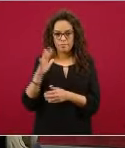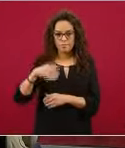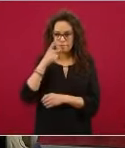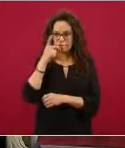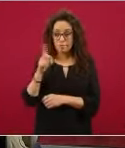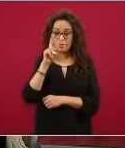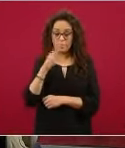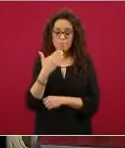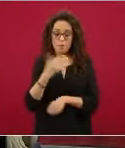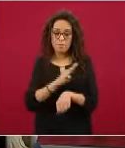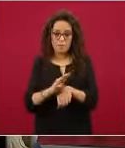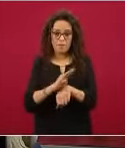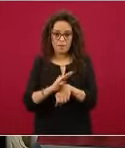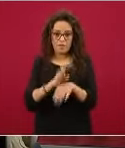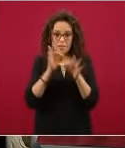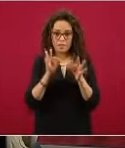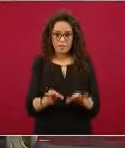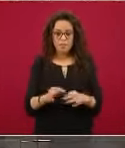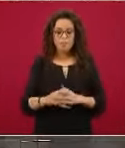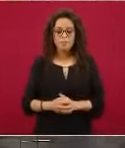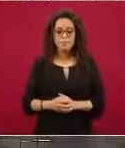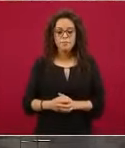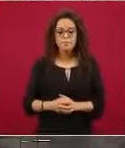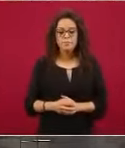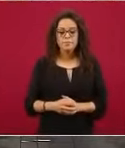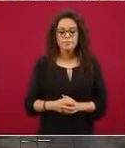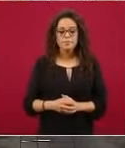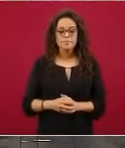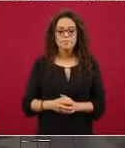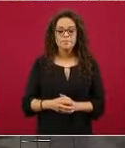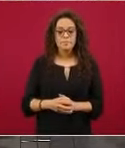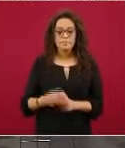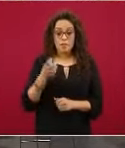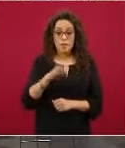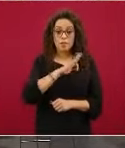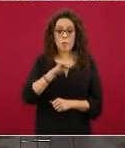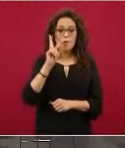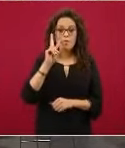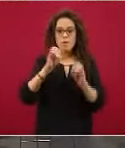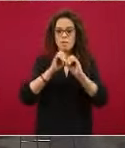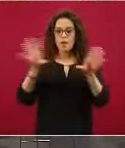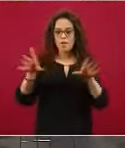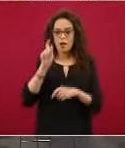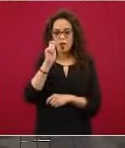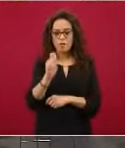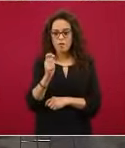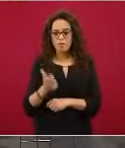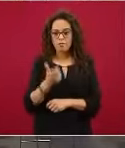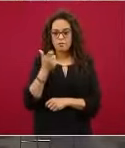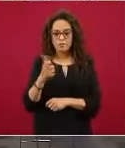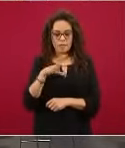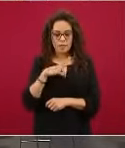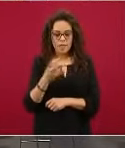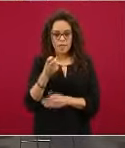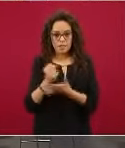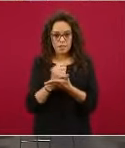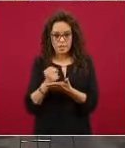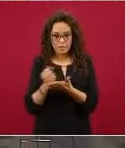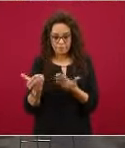muy favorables. De hecho, lo que hemos platicado es este gran diferencial en el costo que tienen estos créditos.